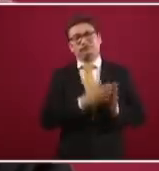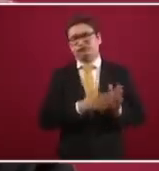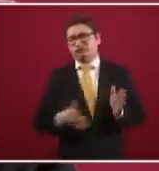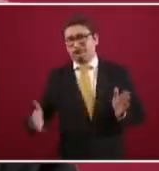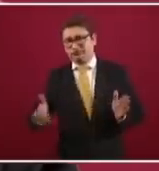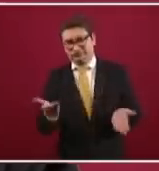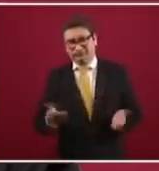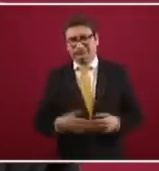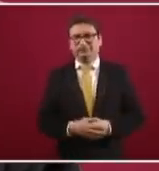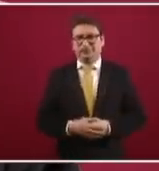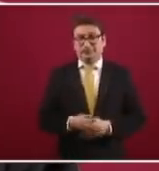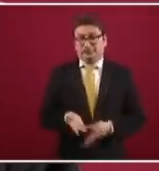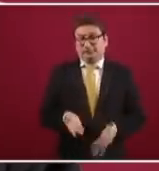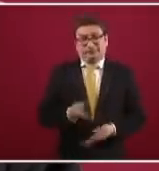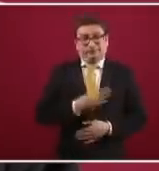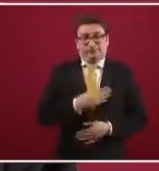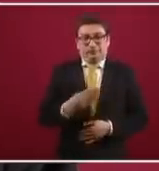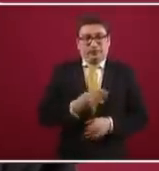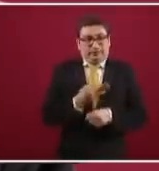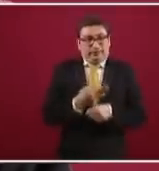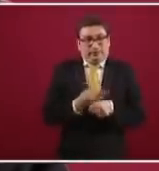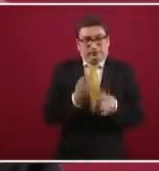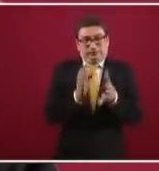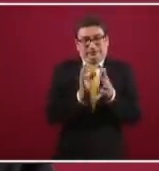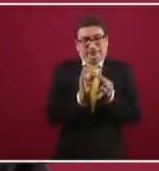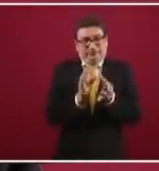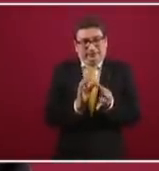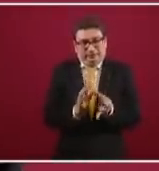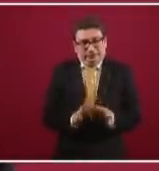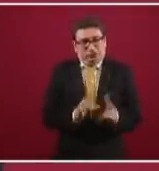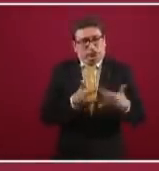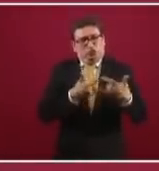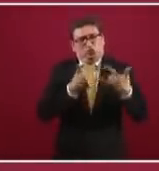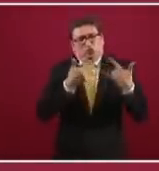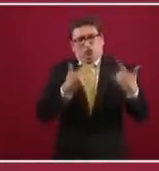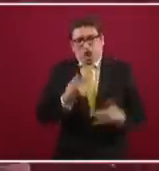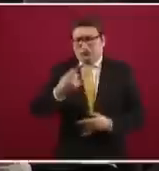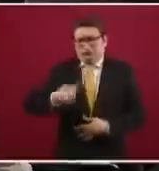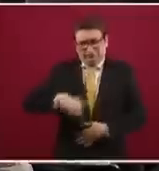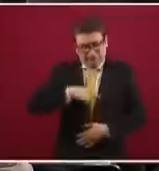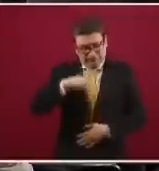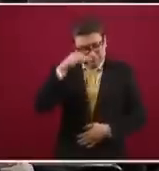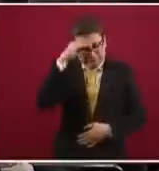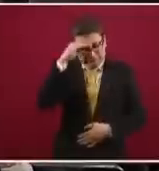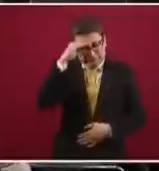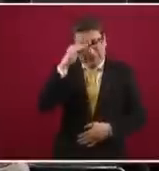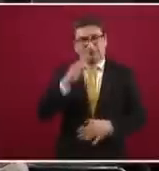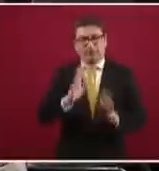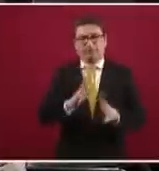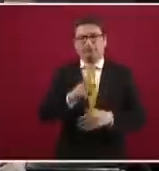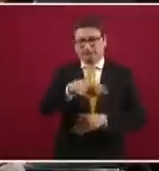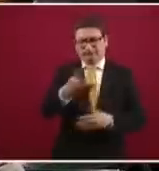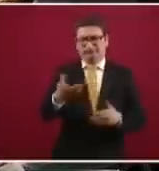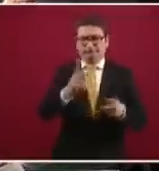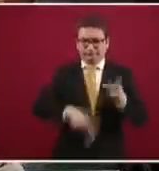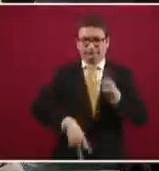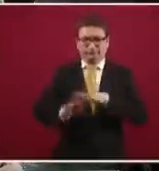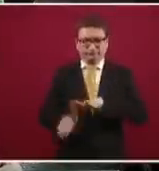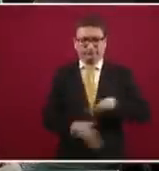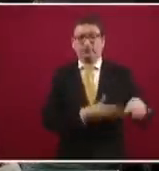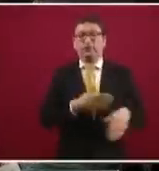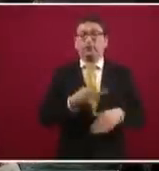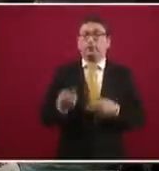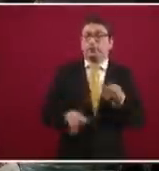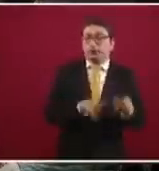bueno, después de toda esta reflexión histórica, vamos a preguntas y respuestas. Nos vamos a